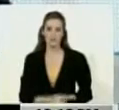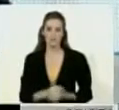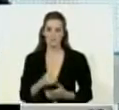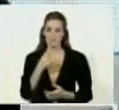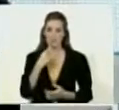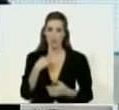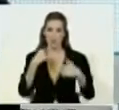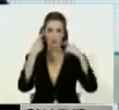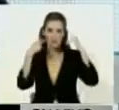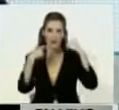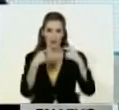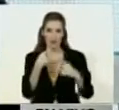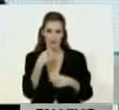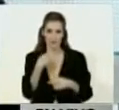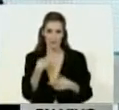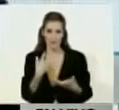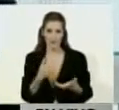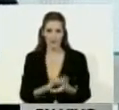que